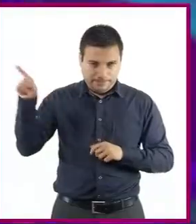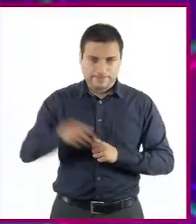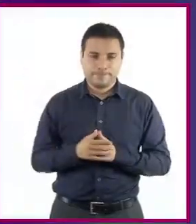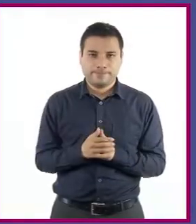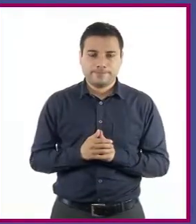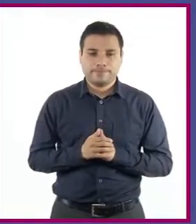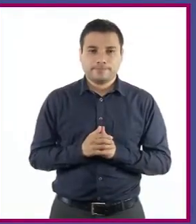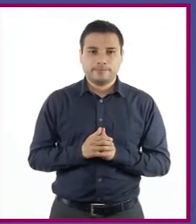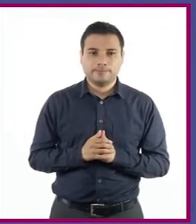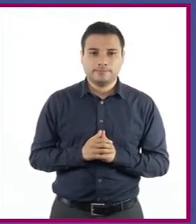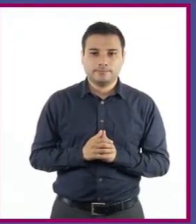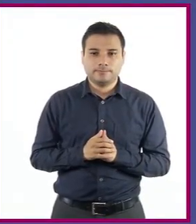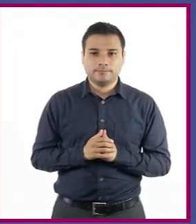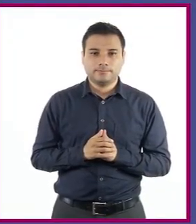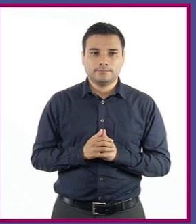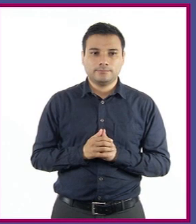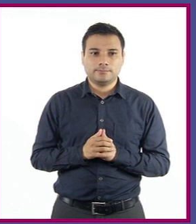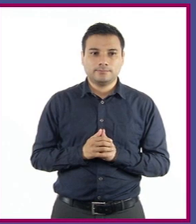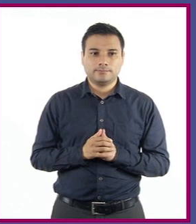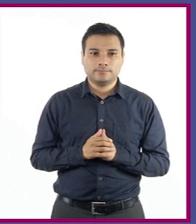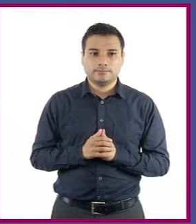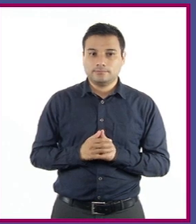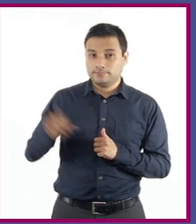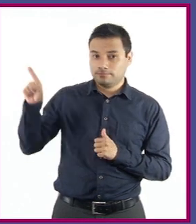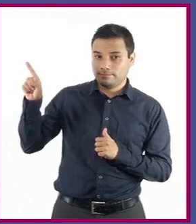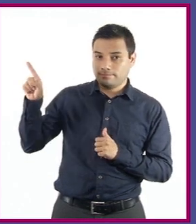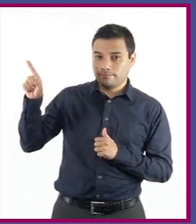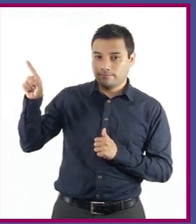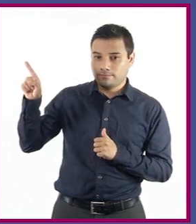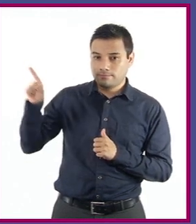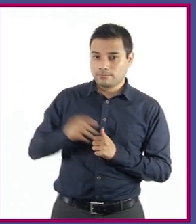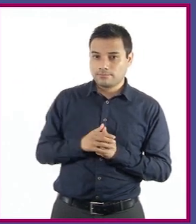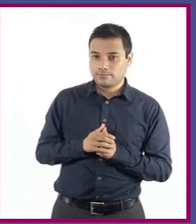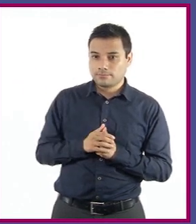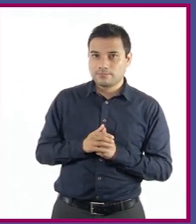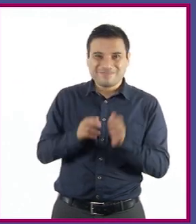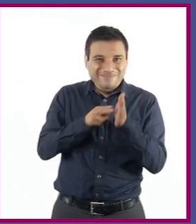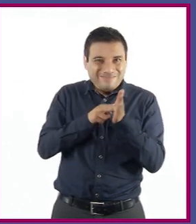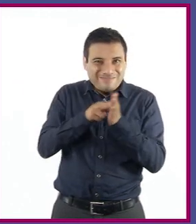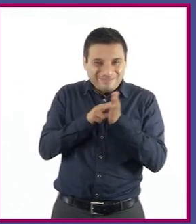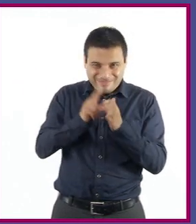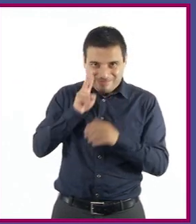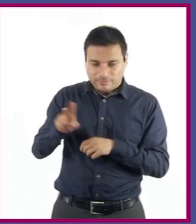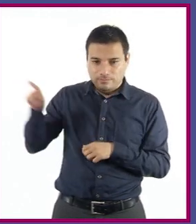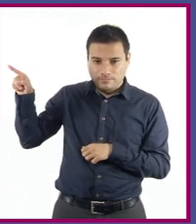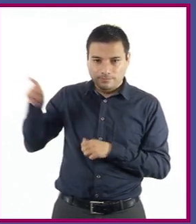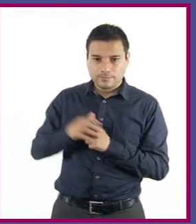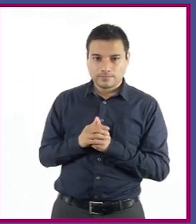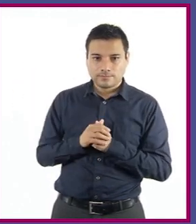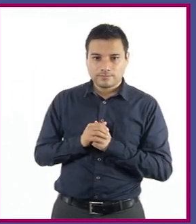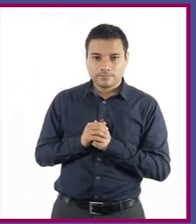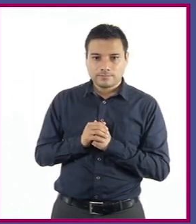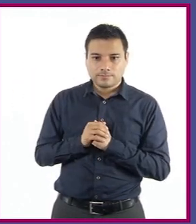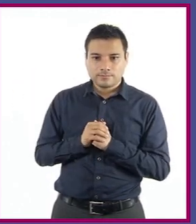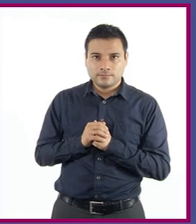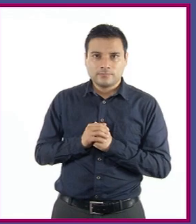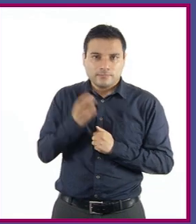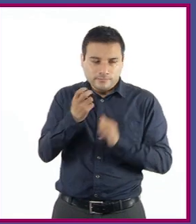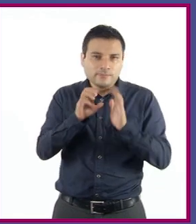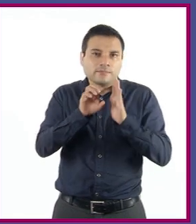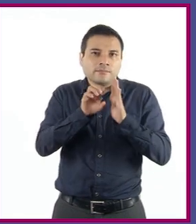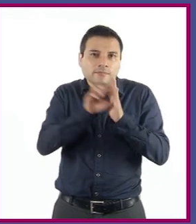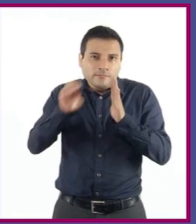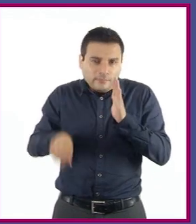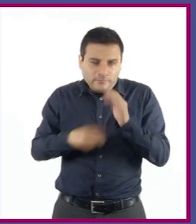Como pueden observar, incluso, apenas, todavía, según, son otros ejemplos de